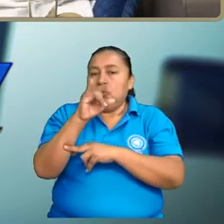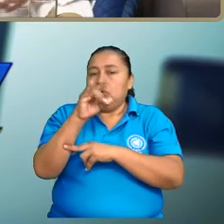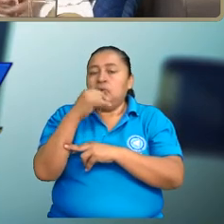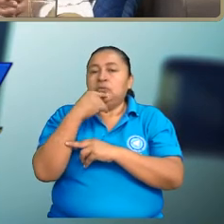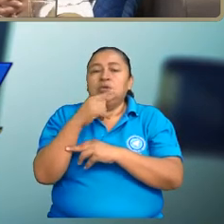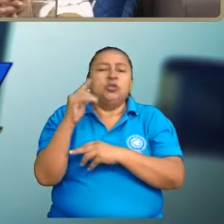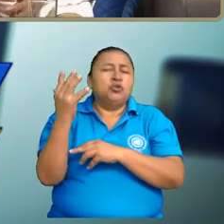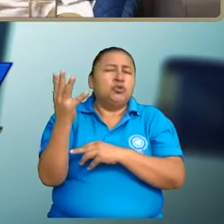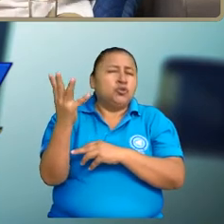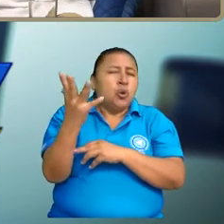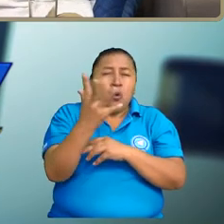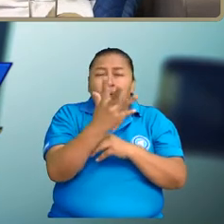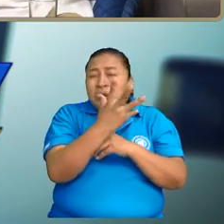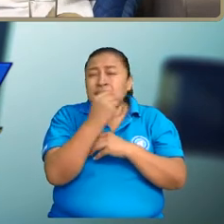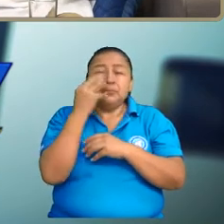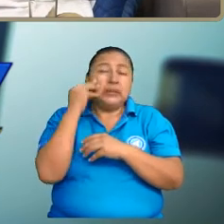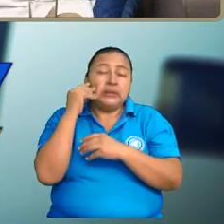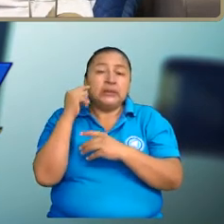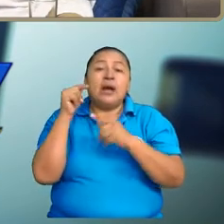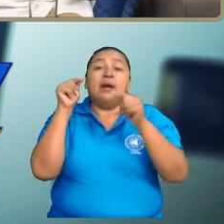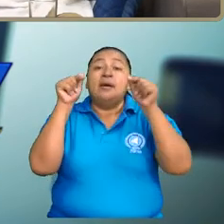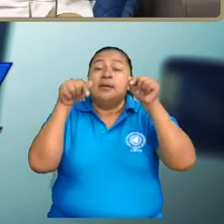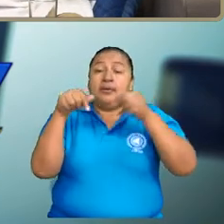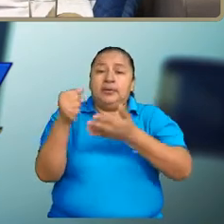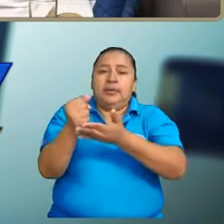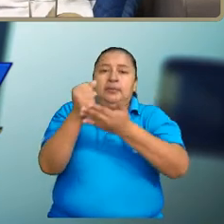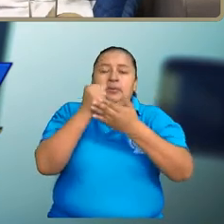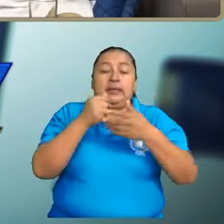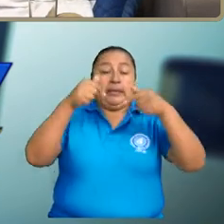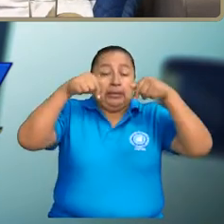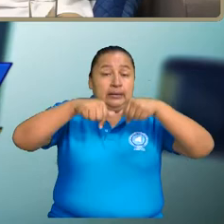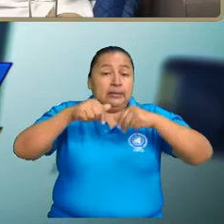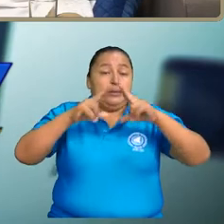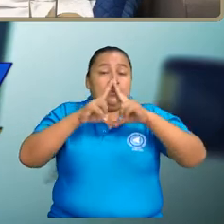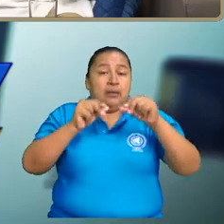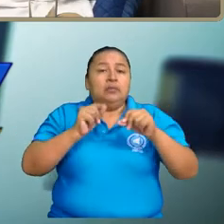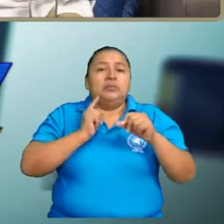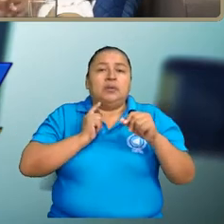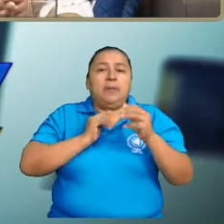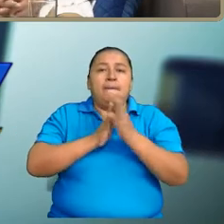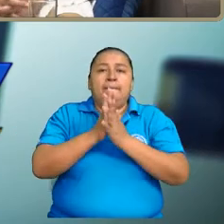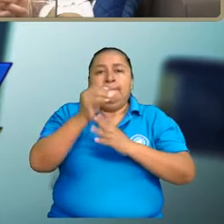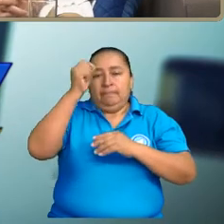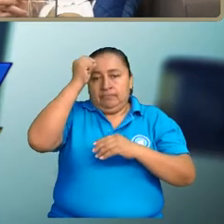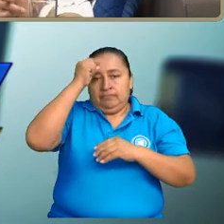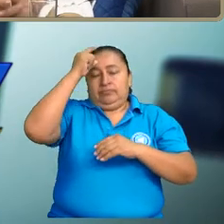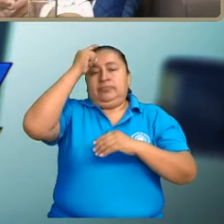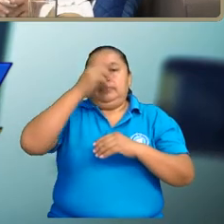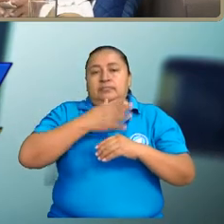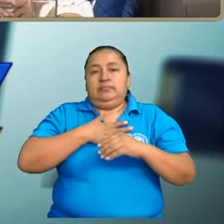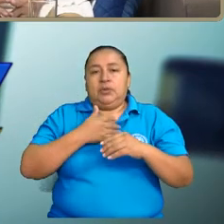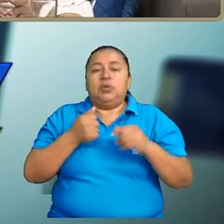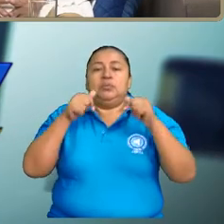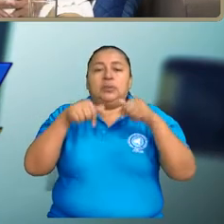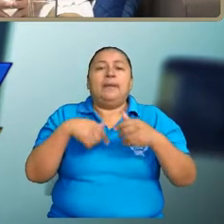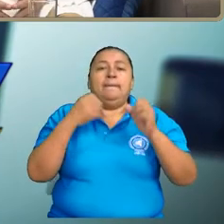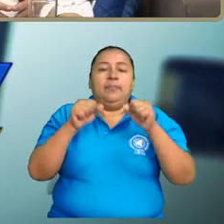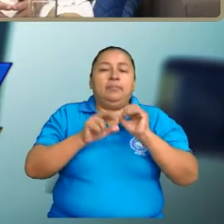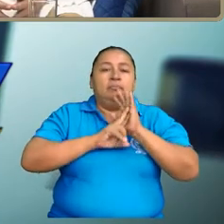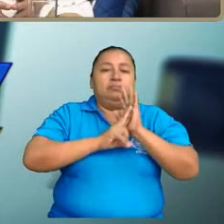con toda esta gente nos ha ayudado a tener una mejor preparación para poder